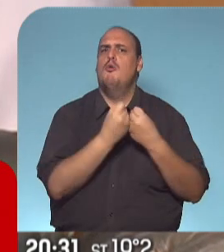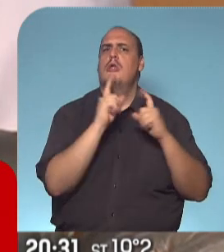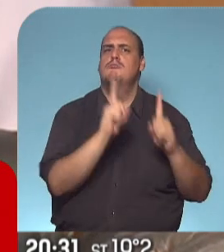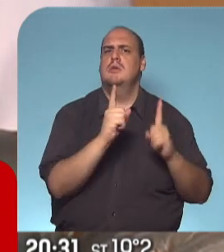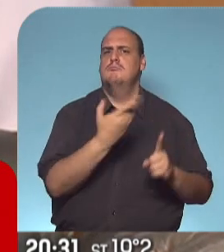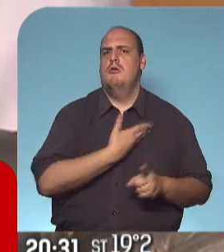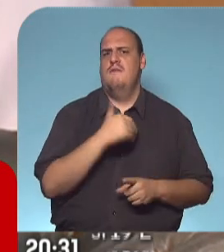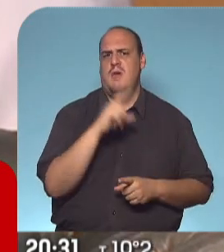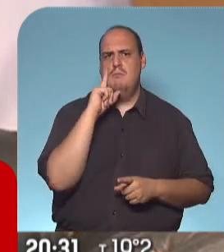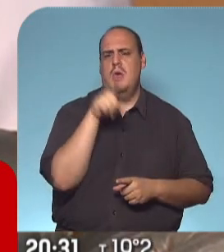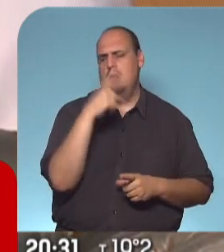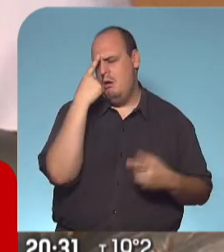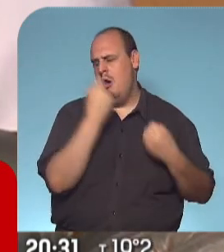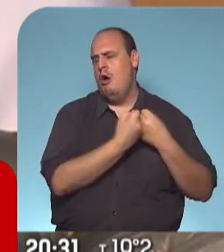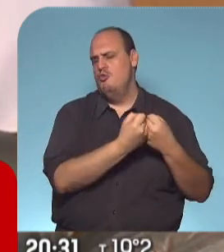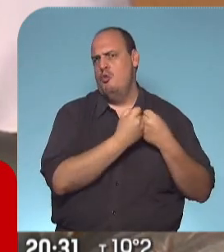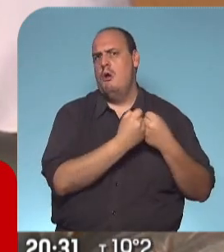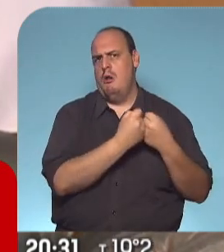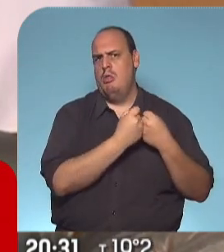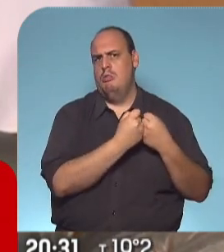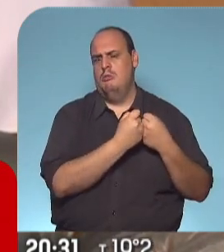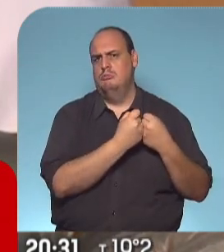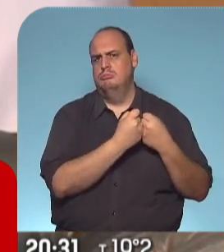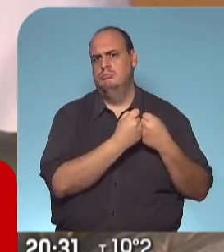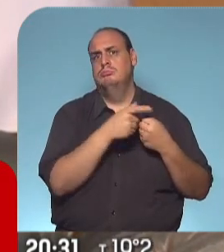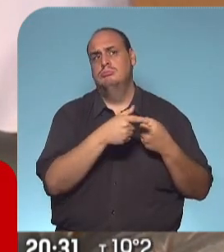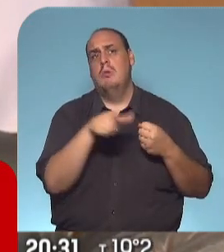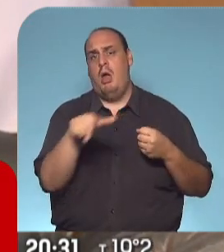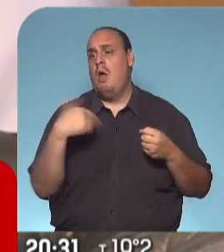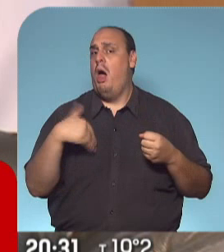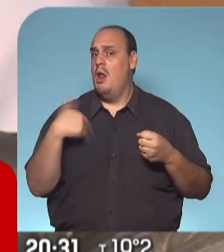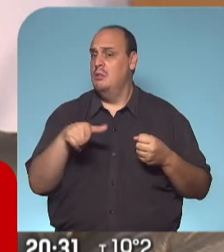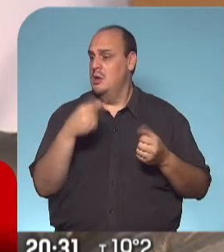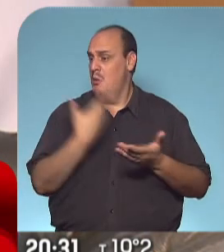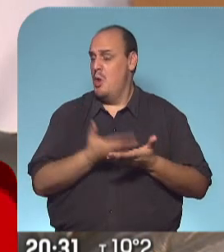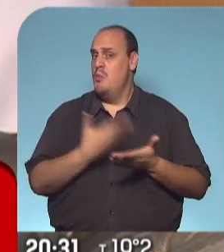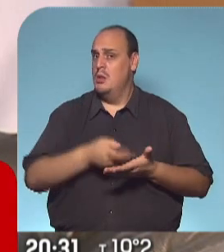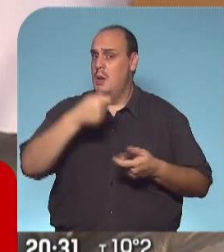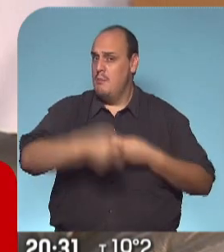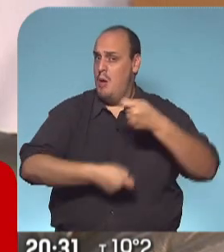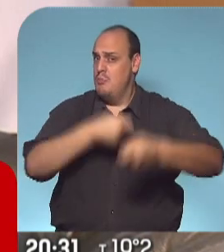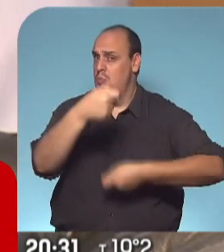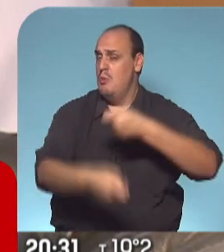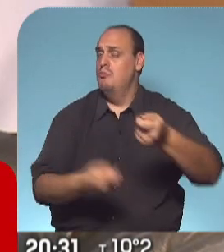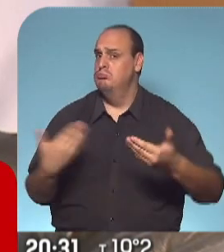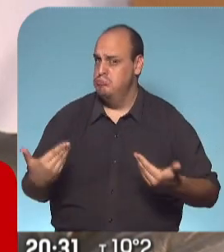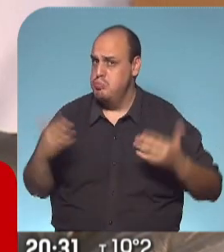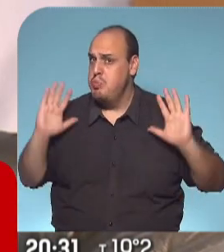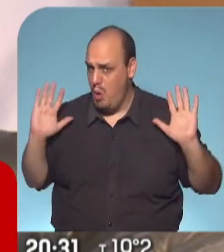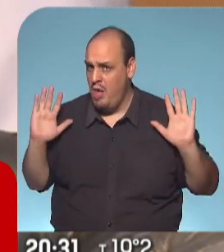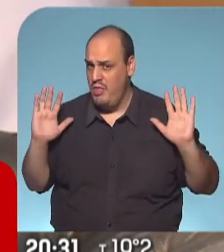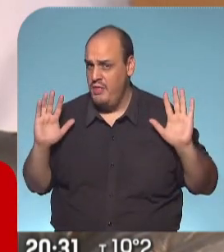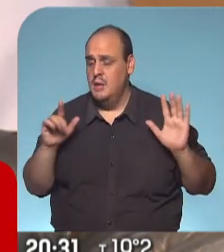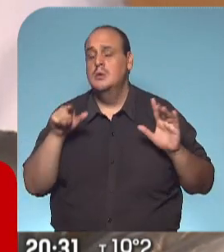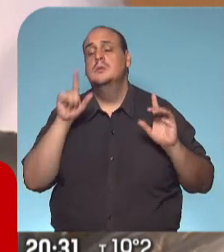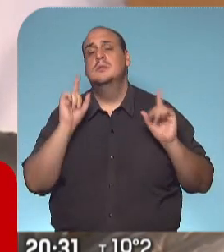técnico, había juzgado como la capacidad de pago sostenible de Argentina. Y también en nuestros diálogos con los ministros de